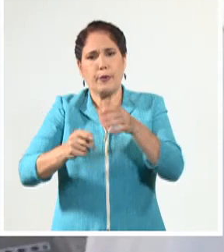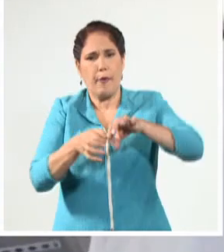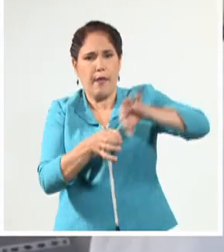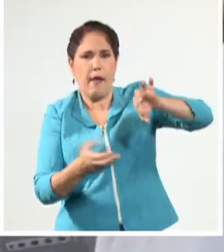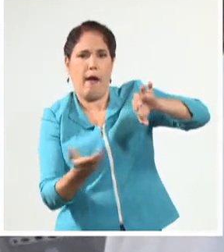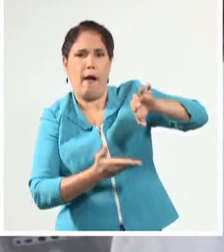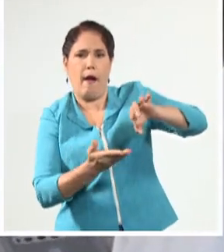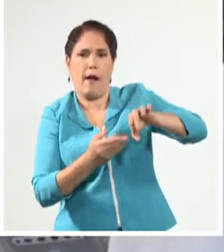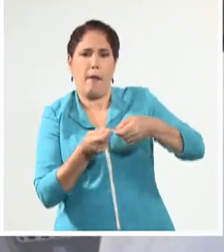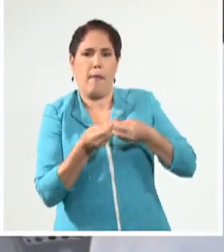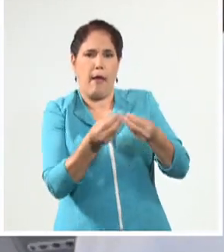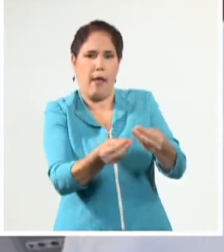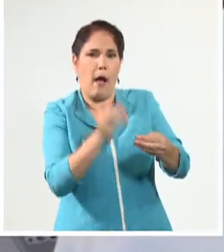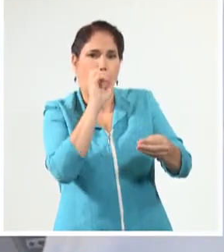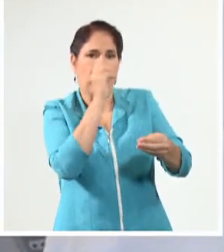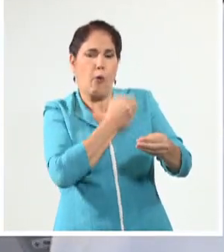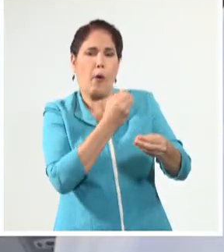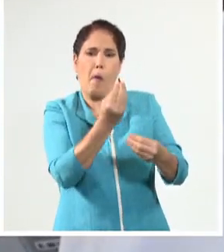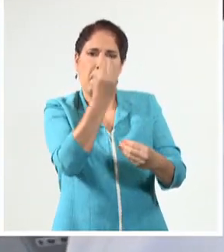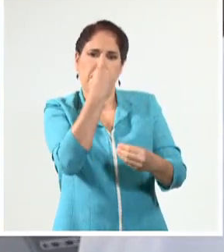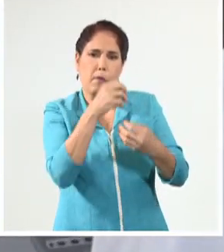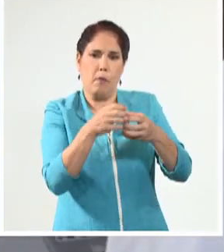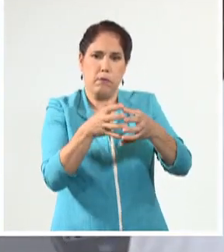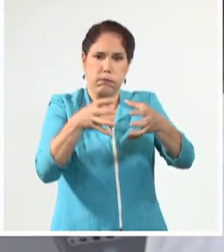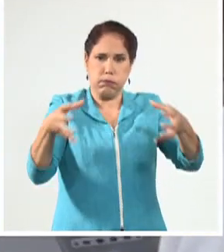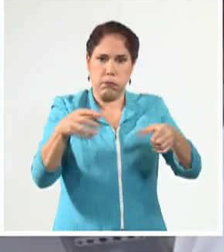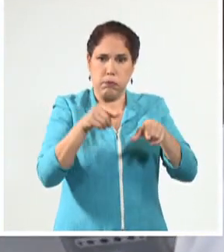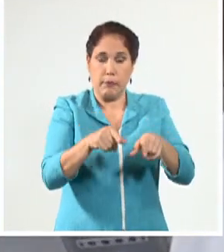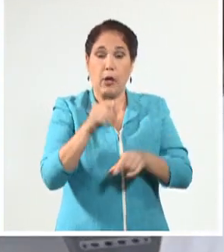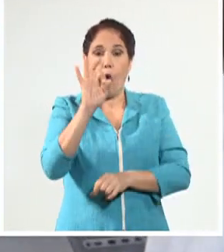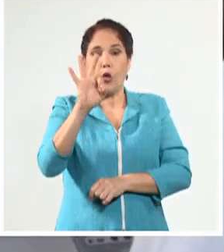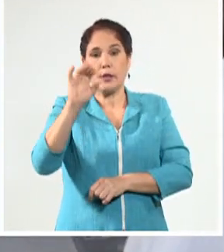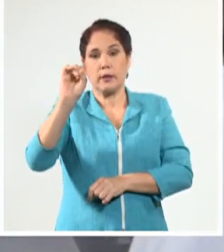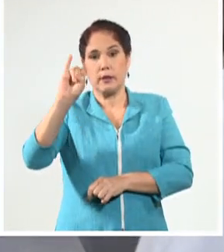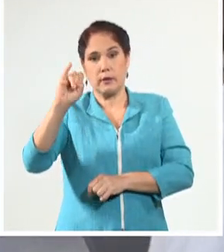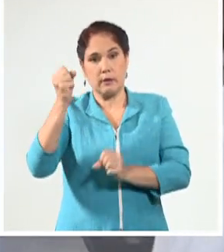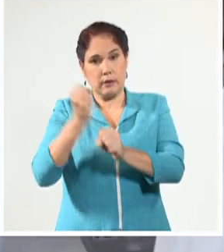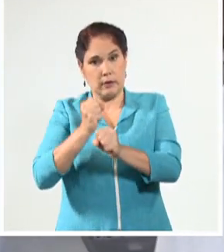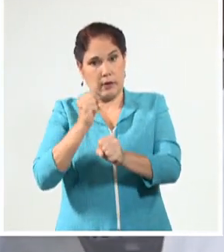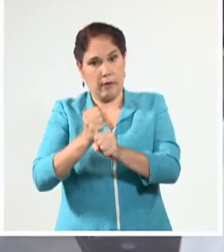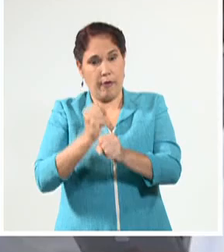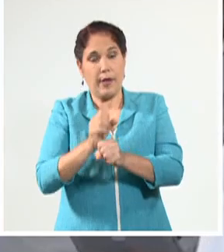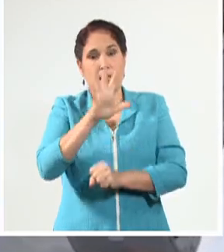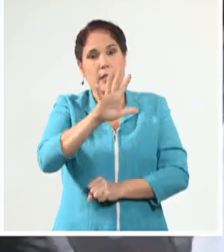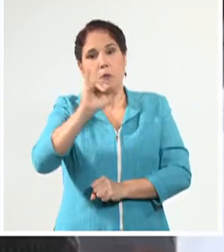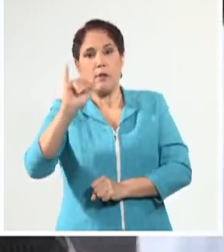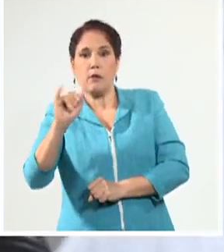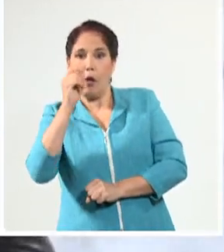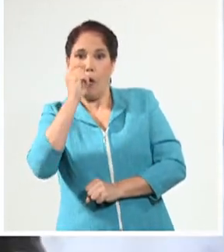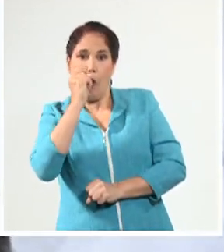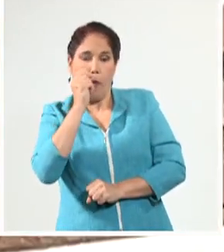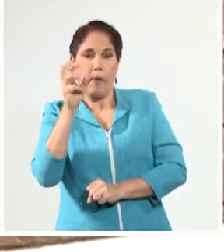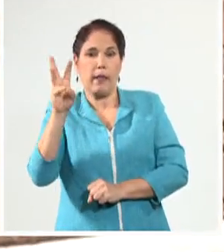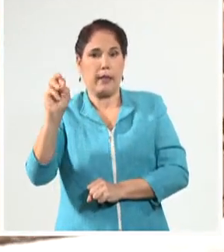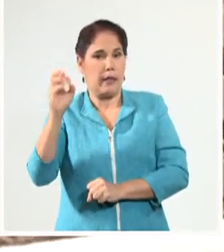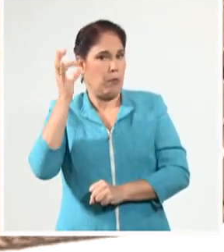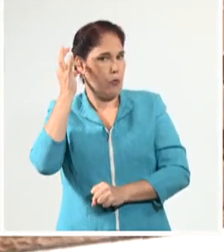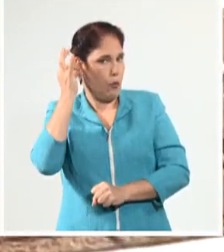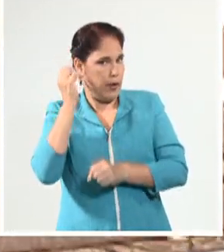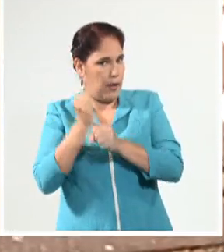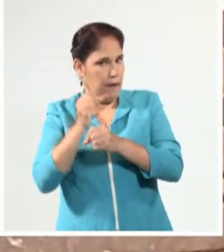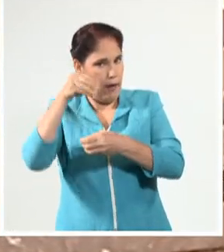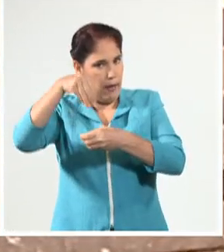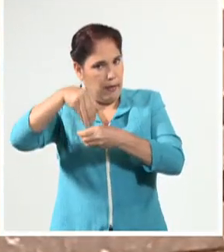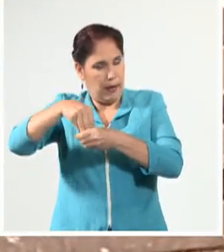alimento animal para ello cuenta con un colectivo de 86 trabajadores de ellos 56 hombres y 30 mujeres hoy